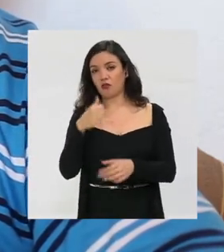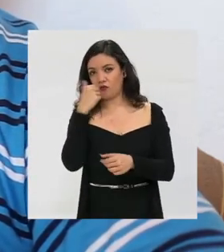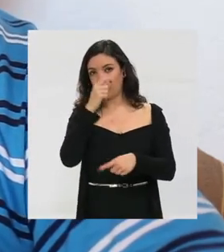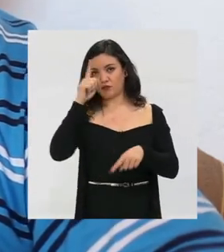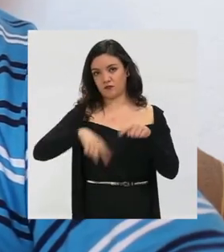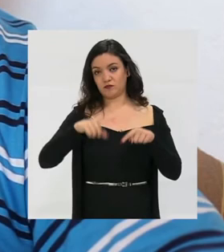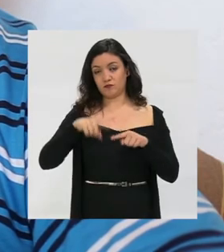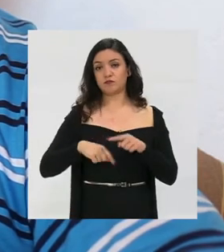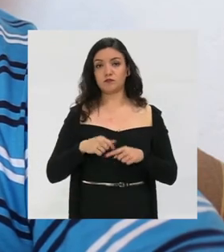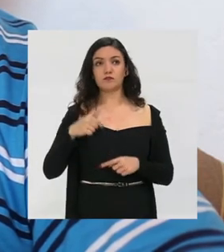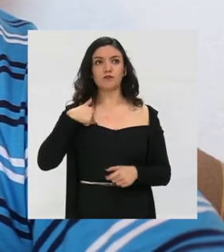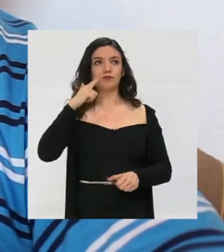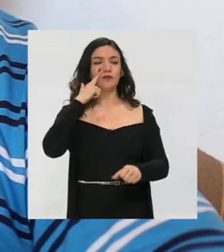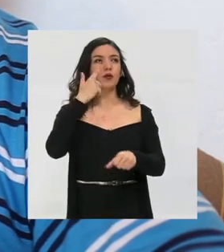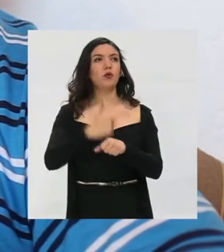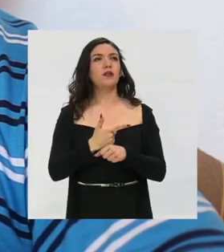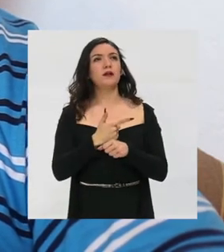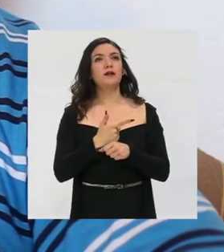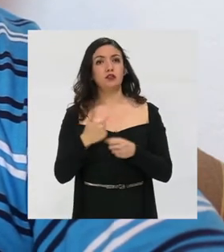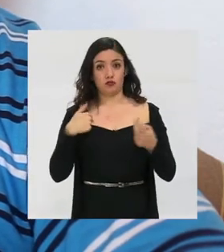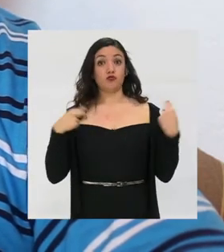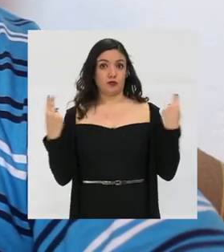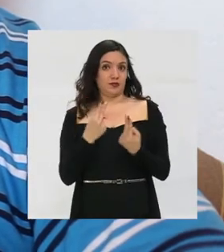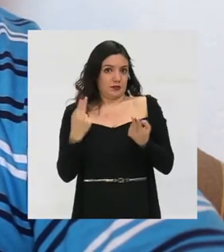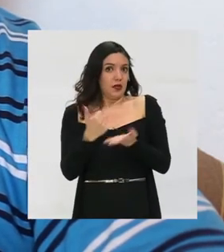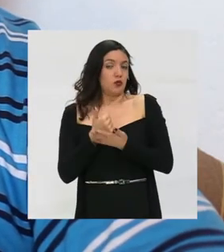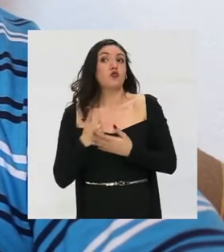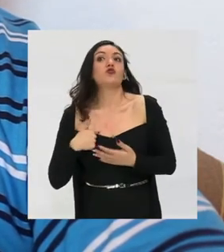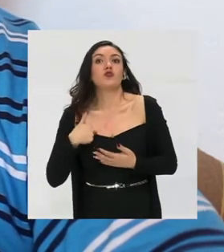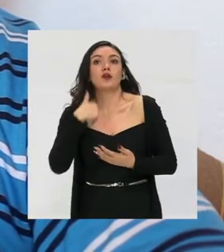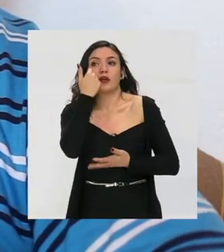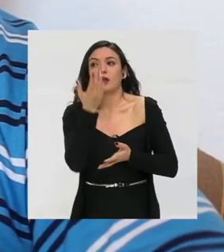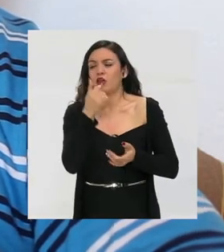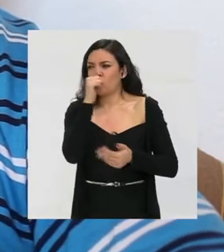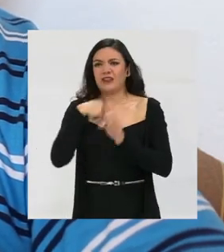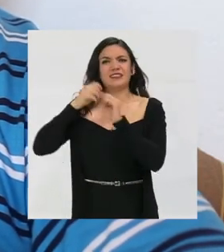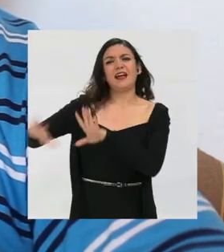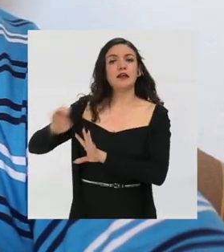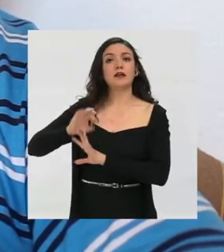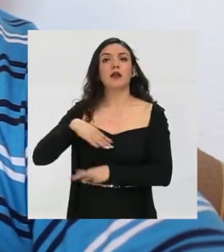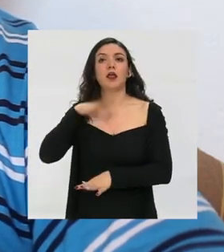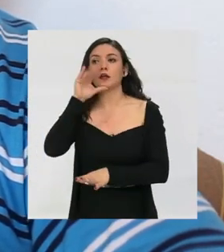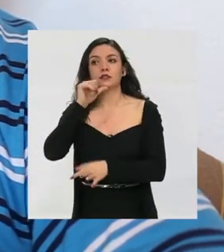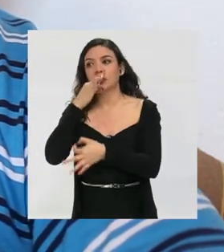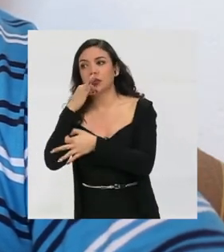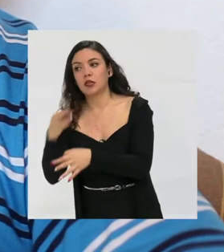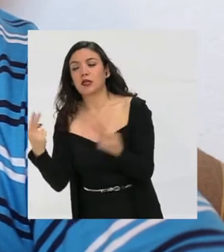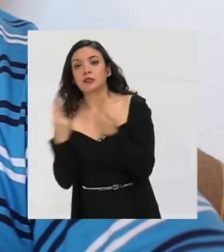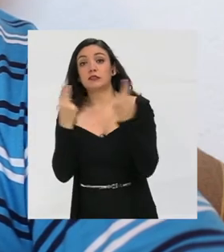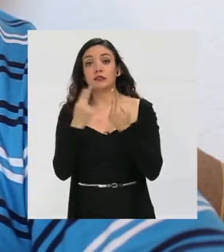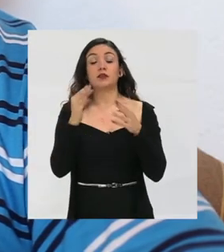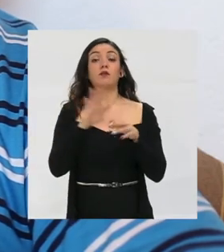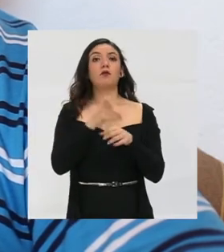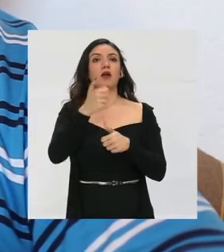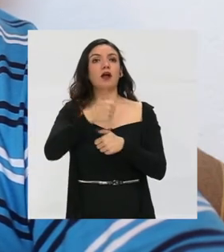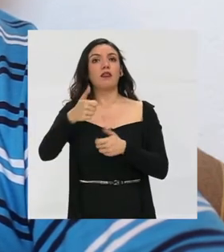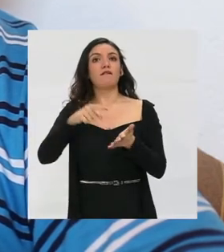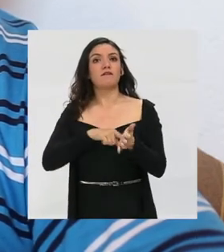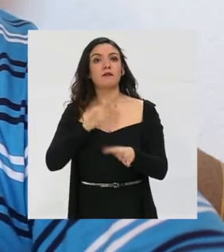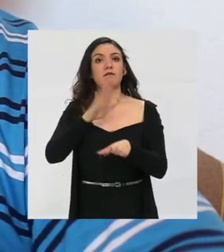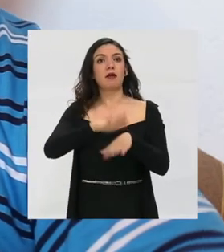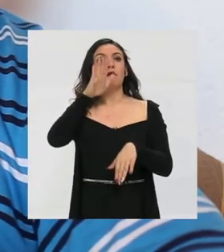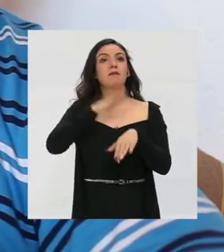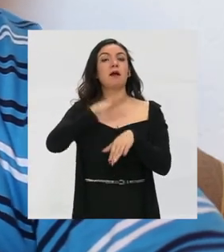la facultad para dejar las drogas por sí mismo. Yo me di cuenta que yo necesitaba la ayuda. Yo quería dejar la droga, pero no